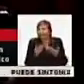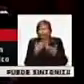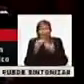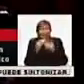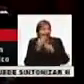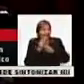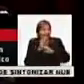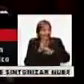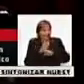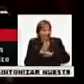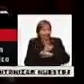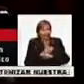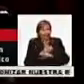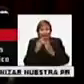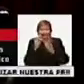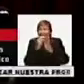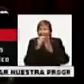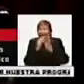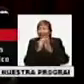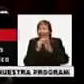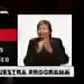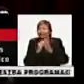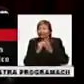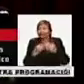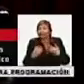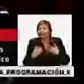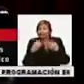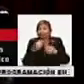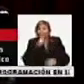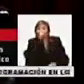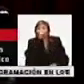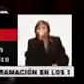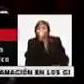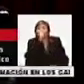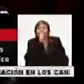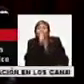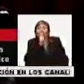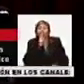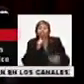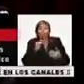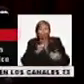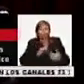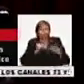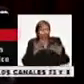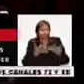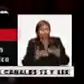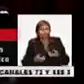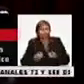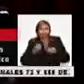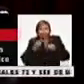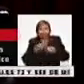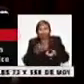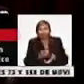construcción de esa constitución revela un nivel de tolerancia que yo quiero rescatar.